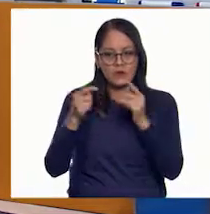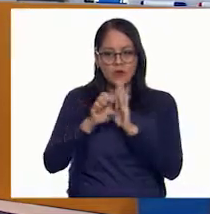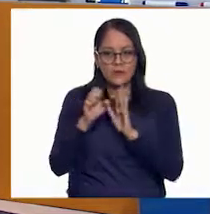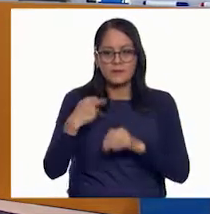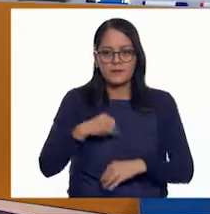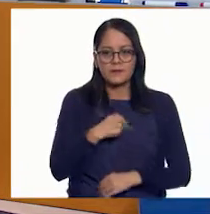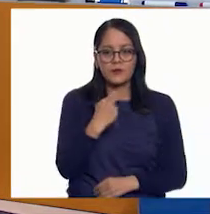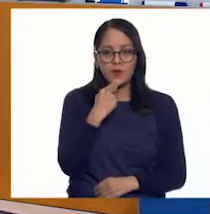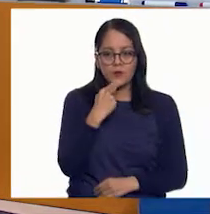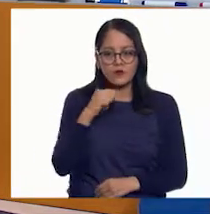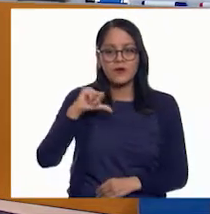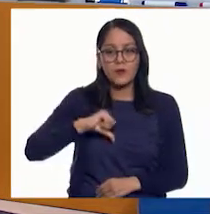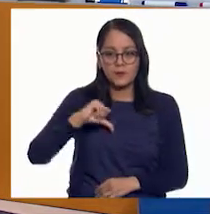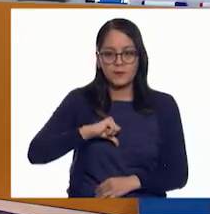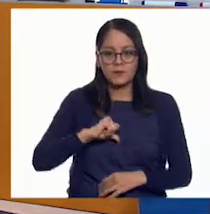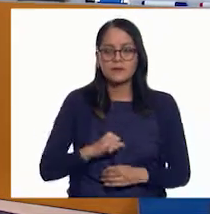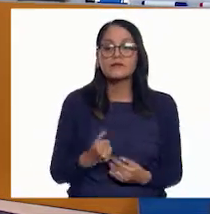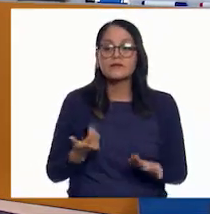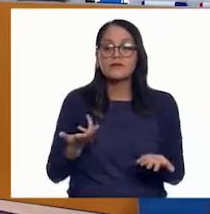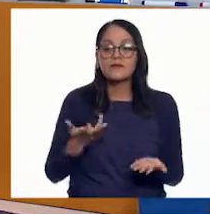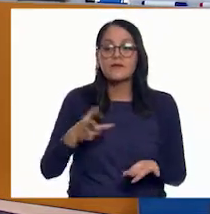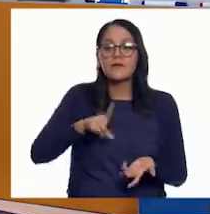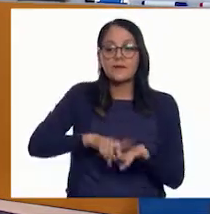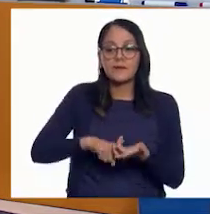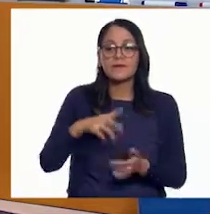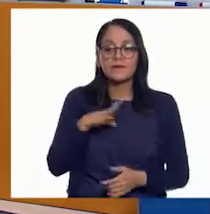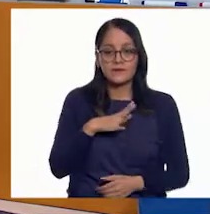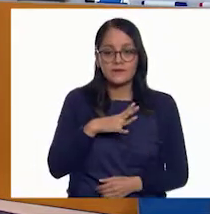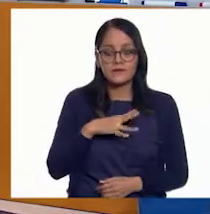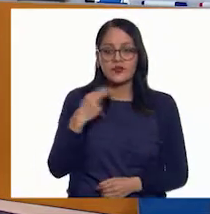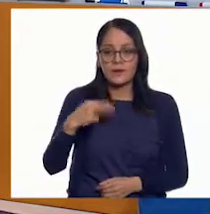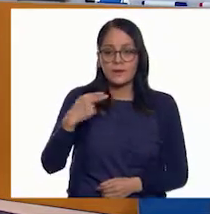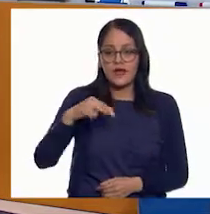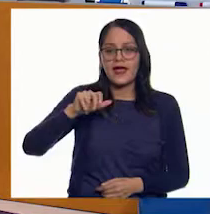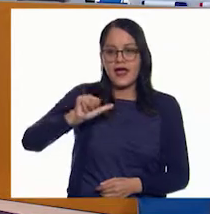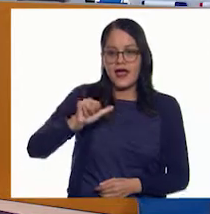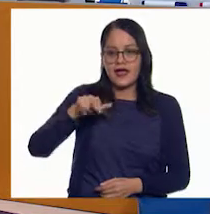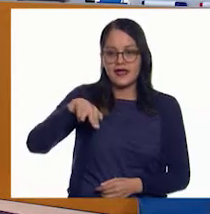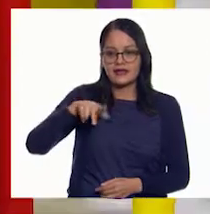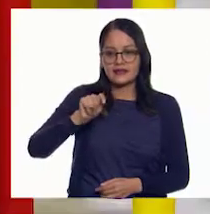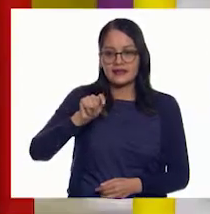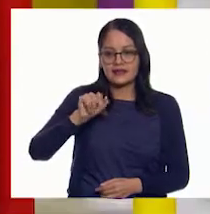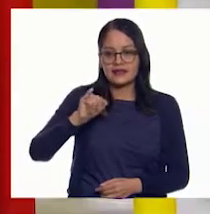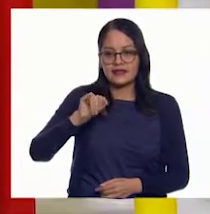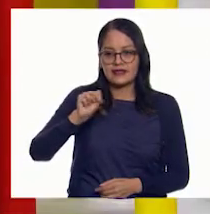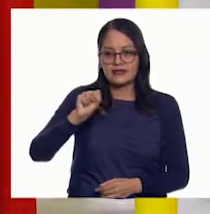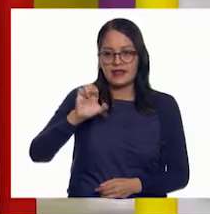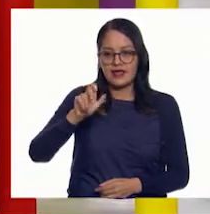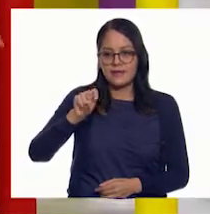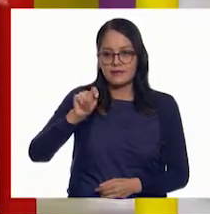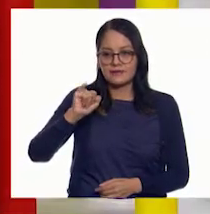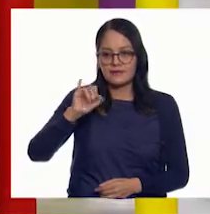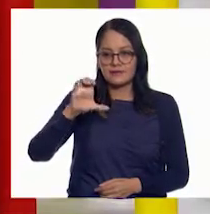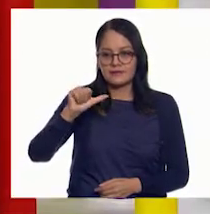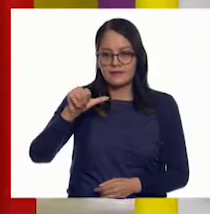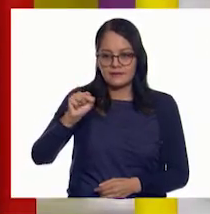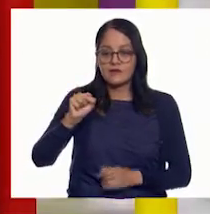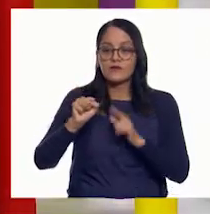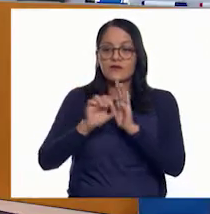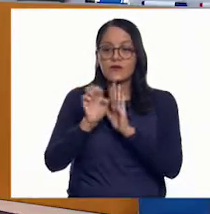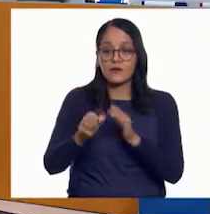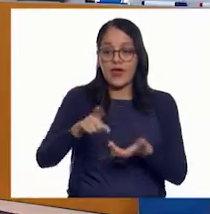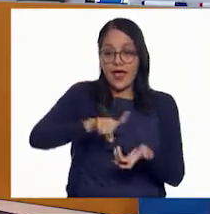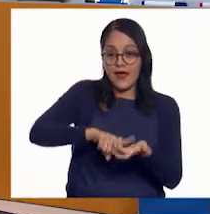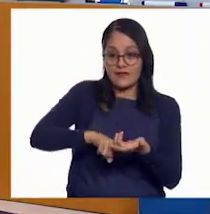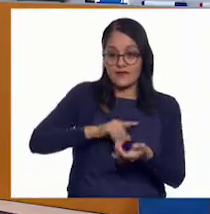vamos a utilizar el día de hoy, que tienen propiedades antisépticas. Es decir, nos ayudan a eliminar los virus y algunas